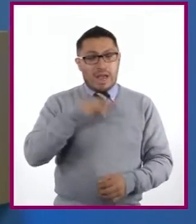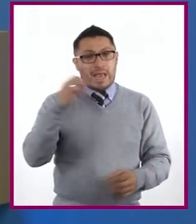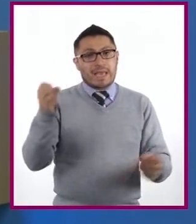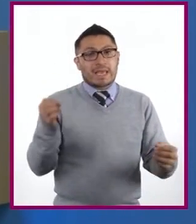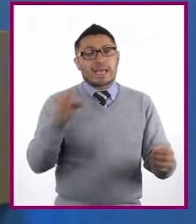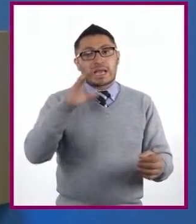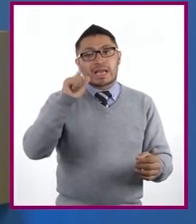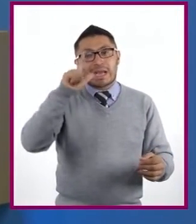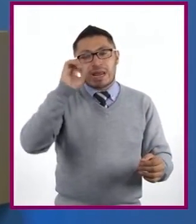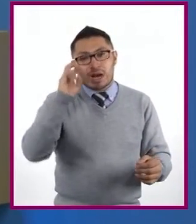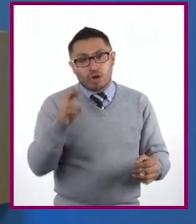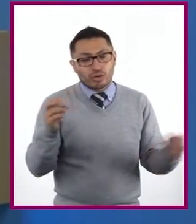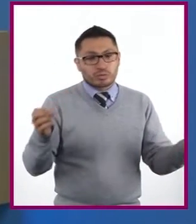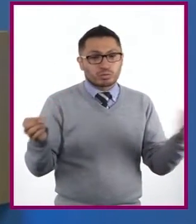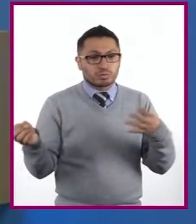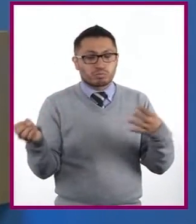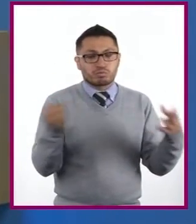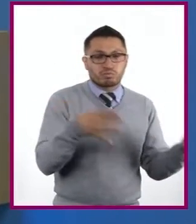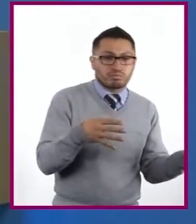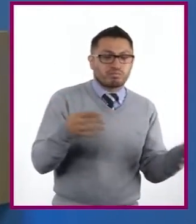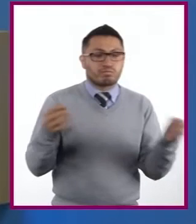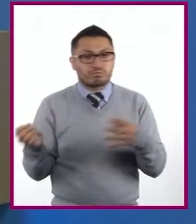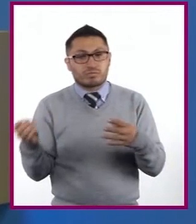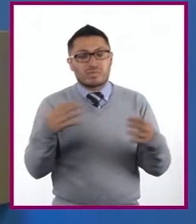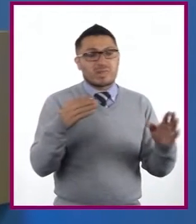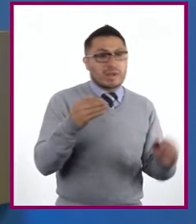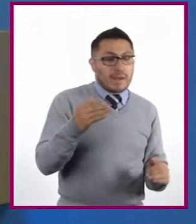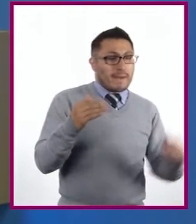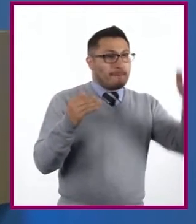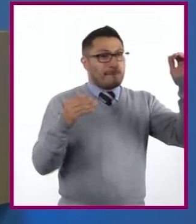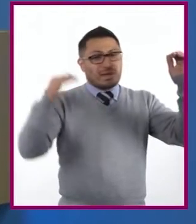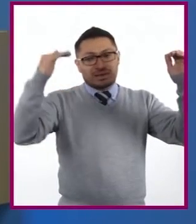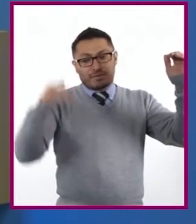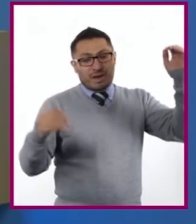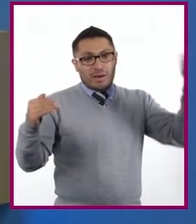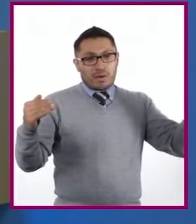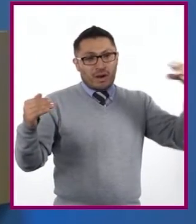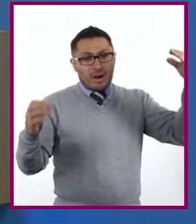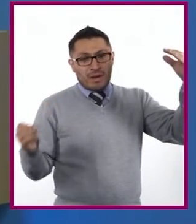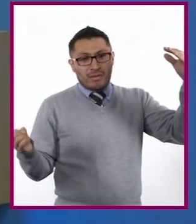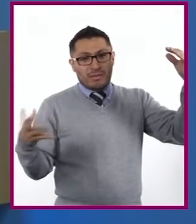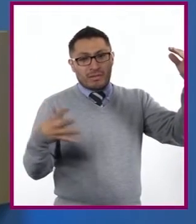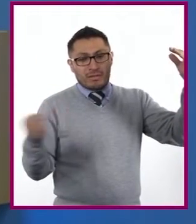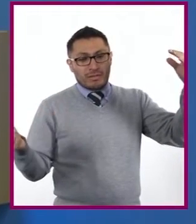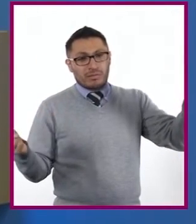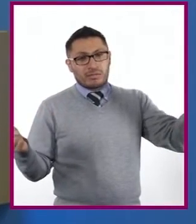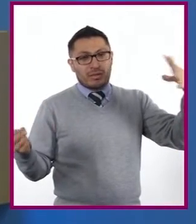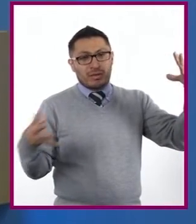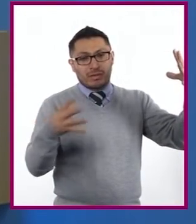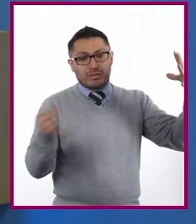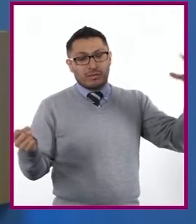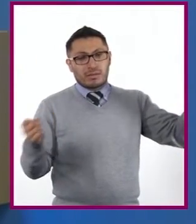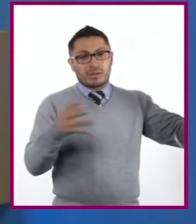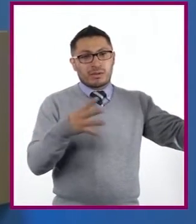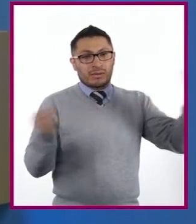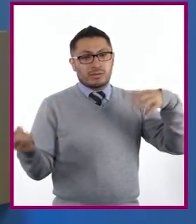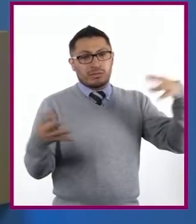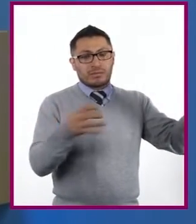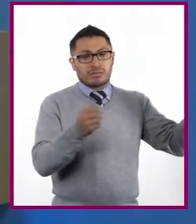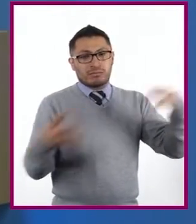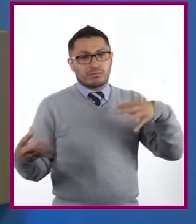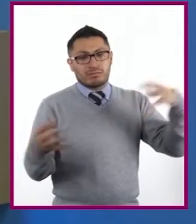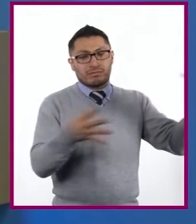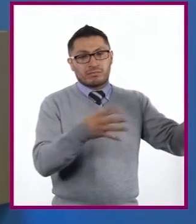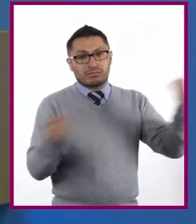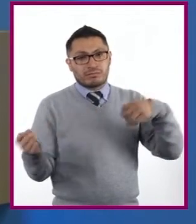calor, donde el calor se transfiere del cuerpo con mayor temperatura al de menor. Pero si interrumpimos este